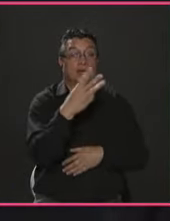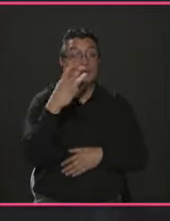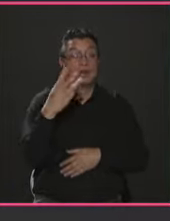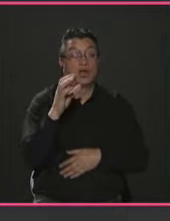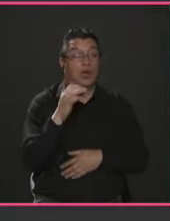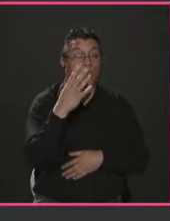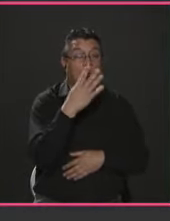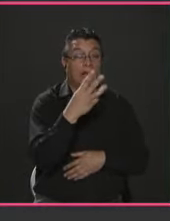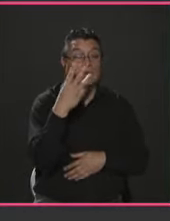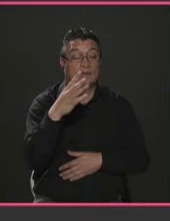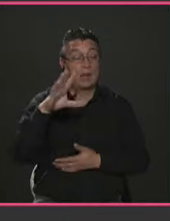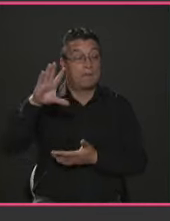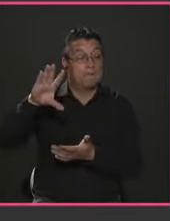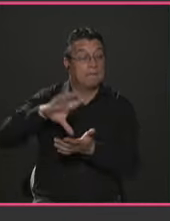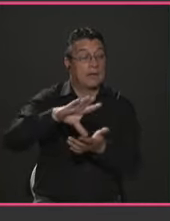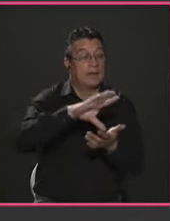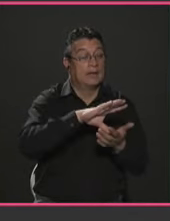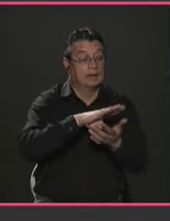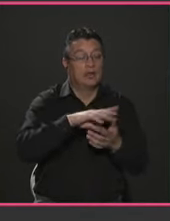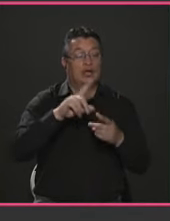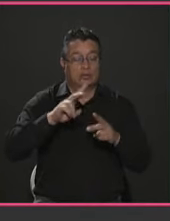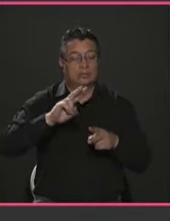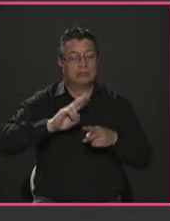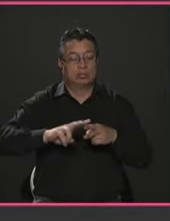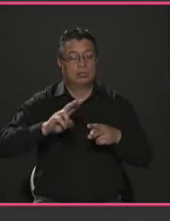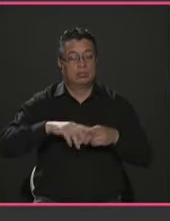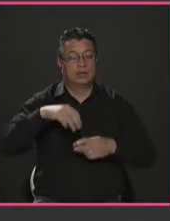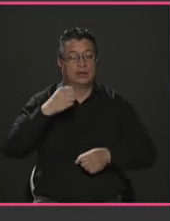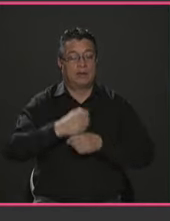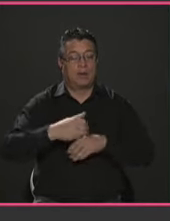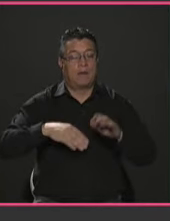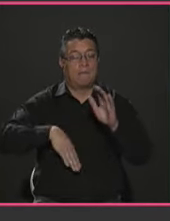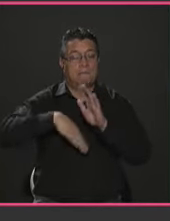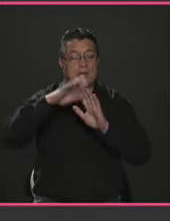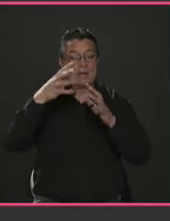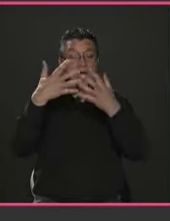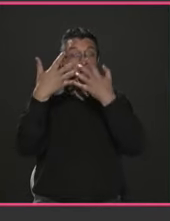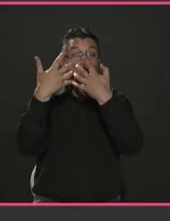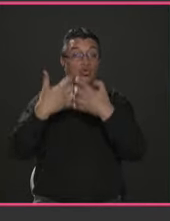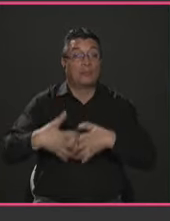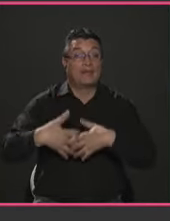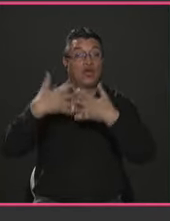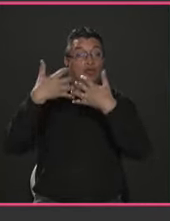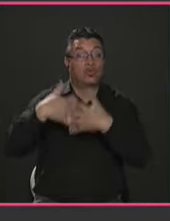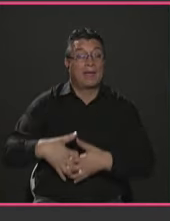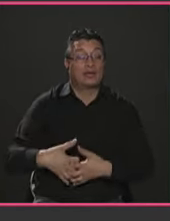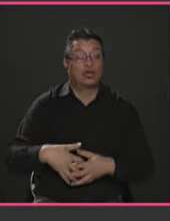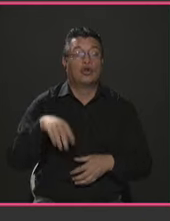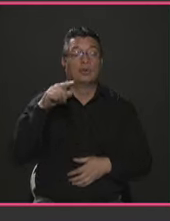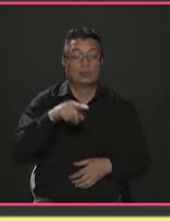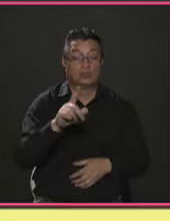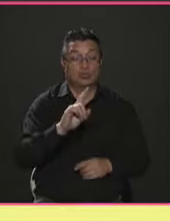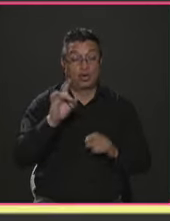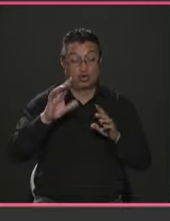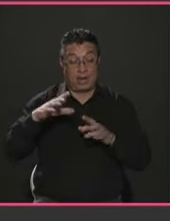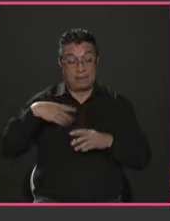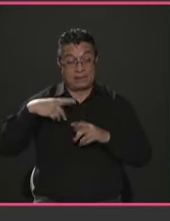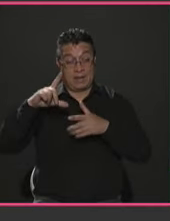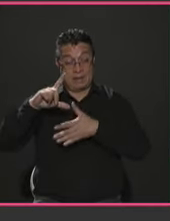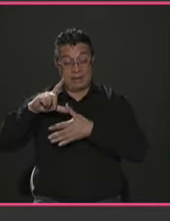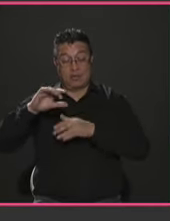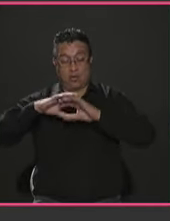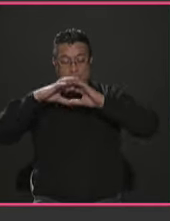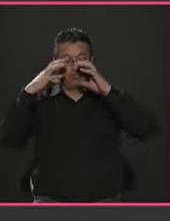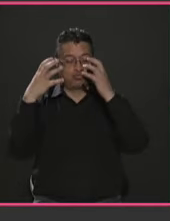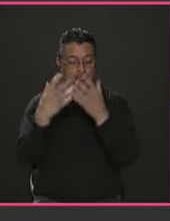43 países es la que forma para tareas más automatizables o sea los sistemas de formación profesional no en América Latina sino en el mundo